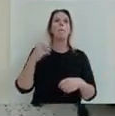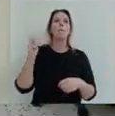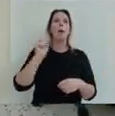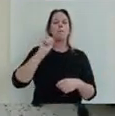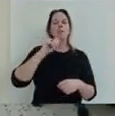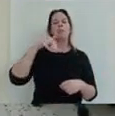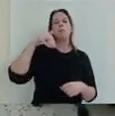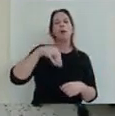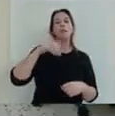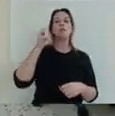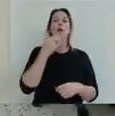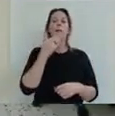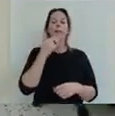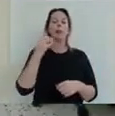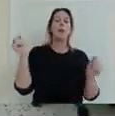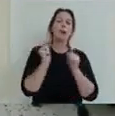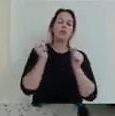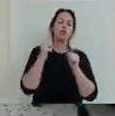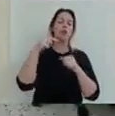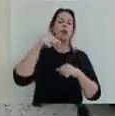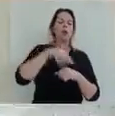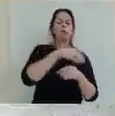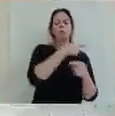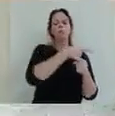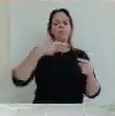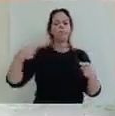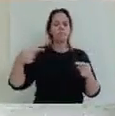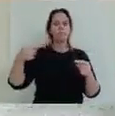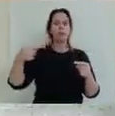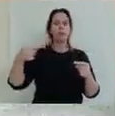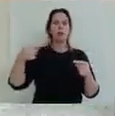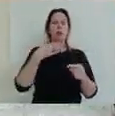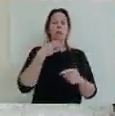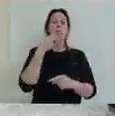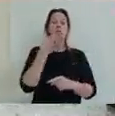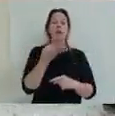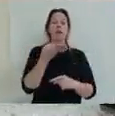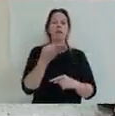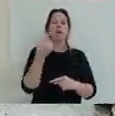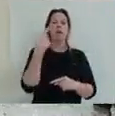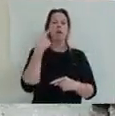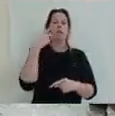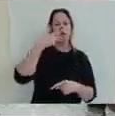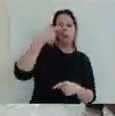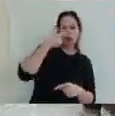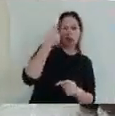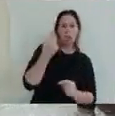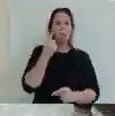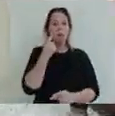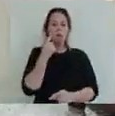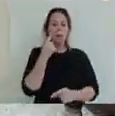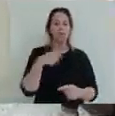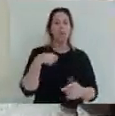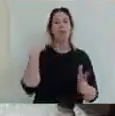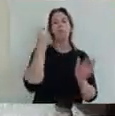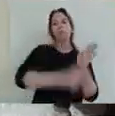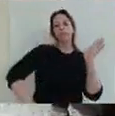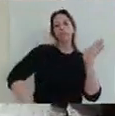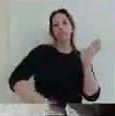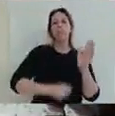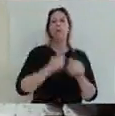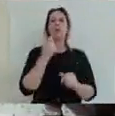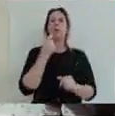Concejal Figueredo. Gracias, Presidenta. Voy a solicitar que esta nota pase a la Comisión de Educación. Pongo a consideración la moción